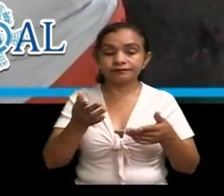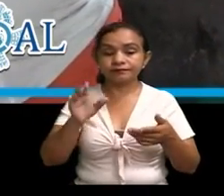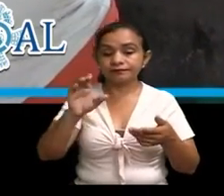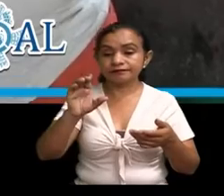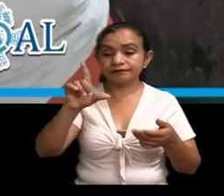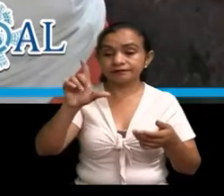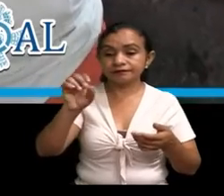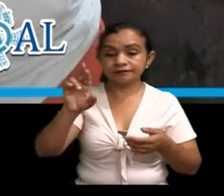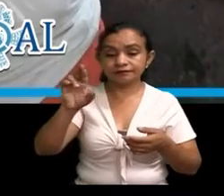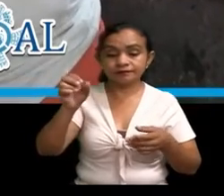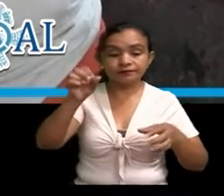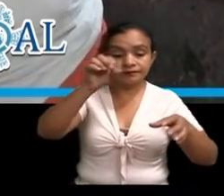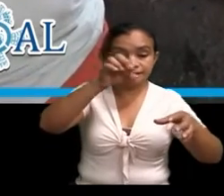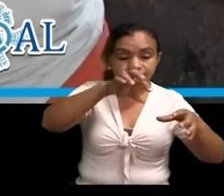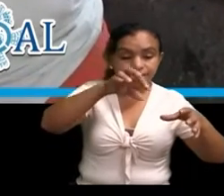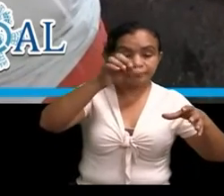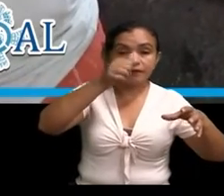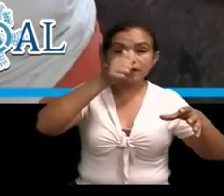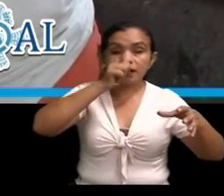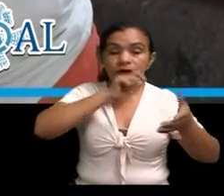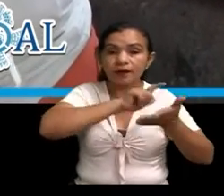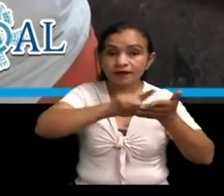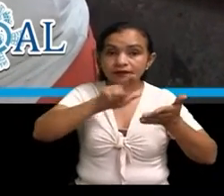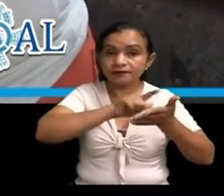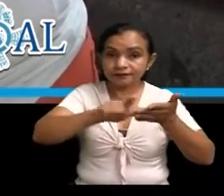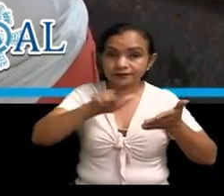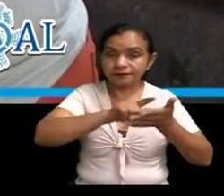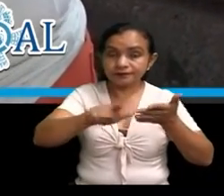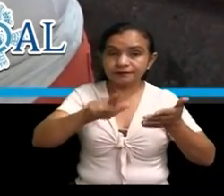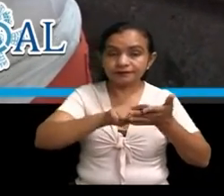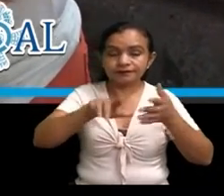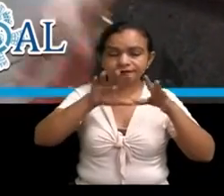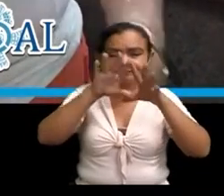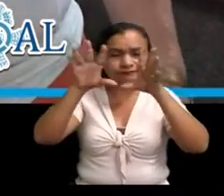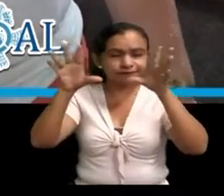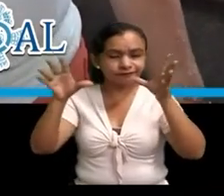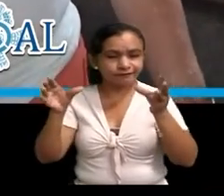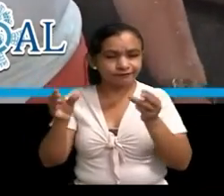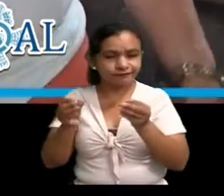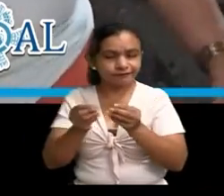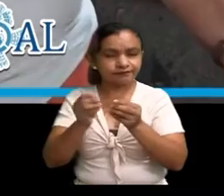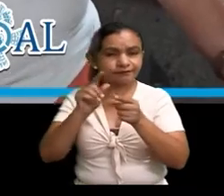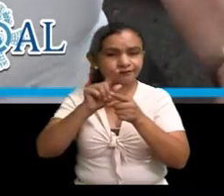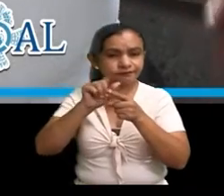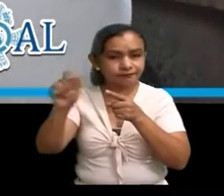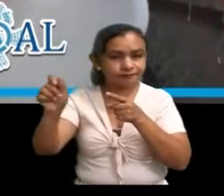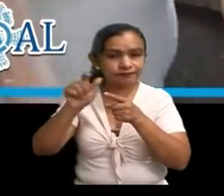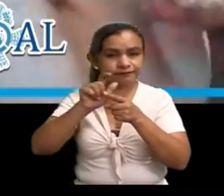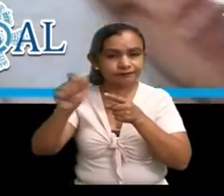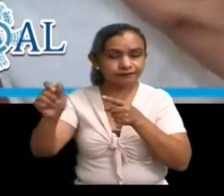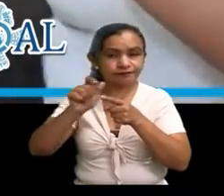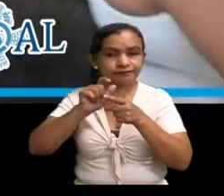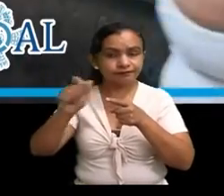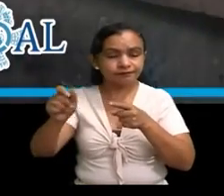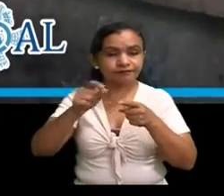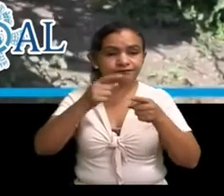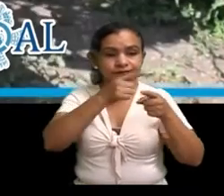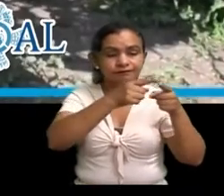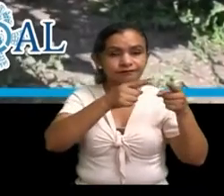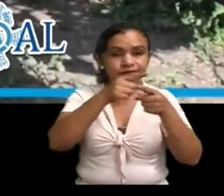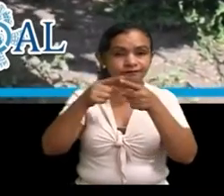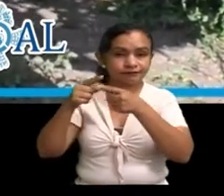clorar y eso tiene un costo. Entonces, al final, ese costo mensual se divide entre la cantidad de conexiones, pero no